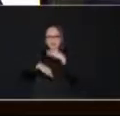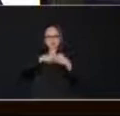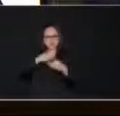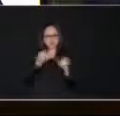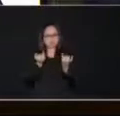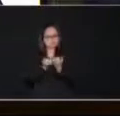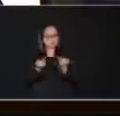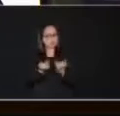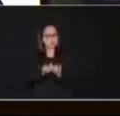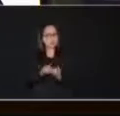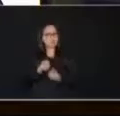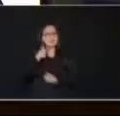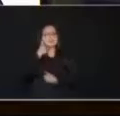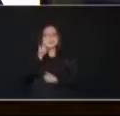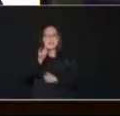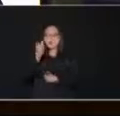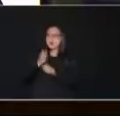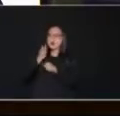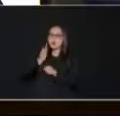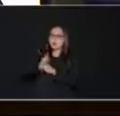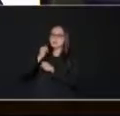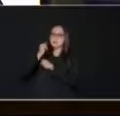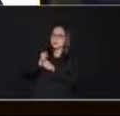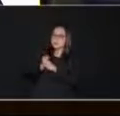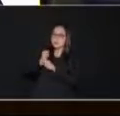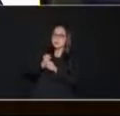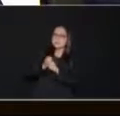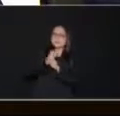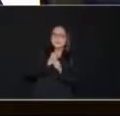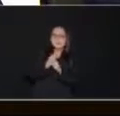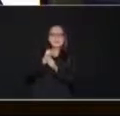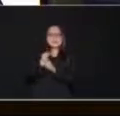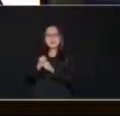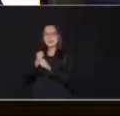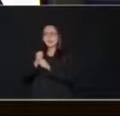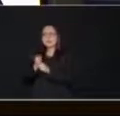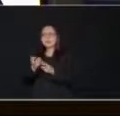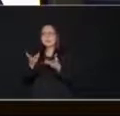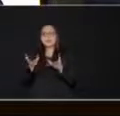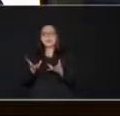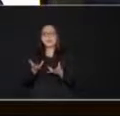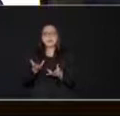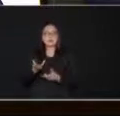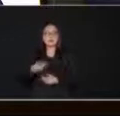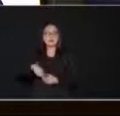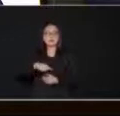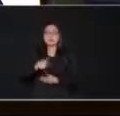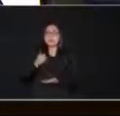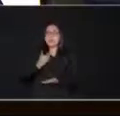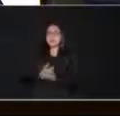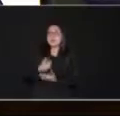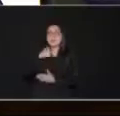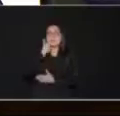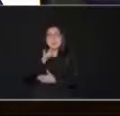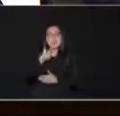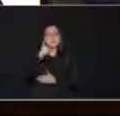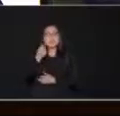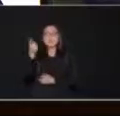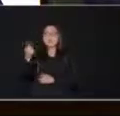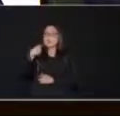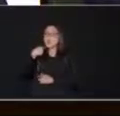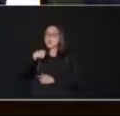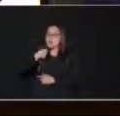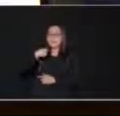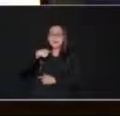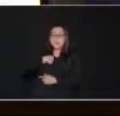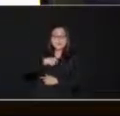plazos en campaña, no nunca puso plazos. Dijo que iba a bajar y punto. Dijo que iba a bajar. Para empezar, ayer no bajó la gasolina y dijo que va a